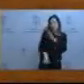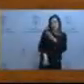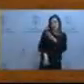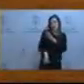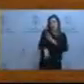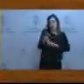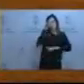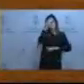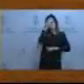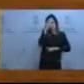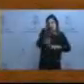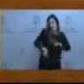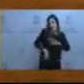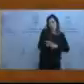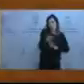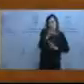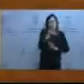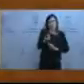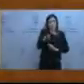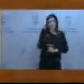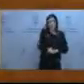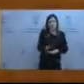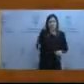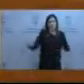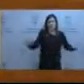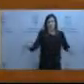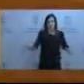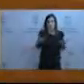inician como muerte súbita tras un infarto.